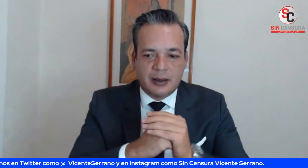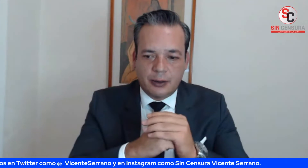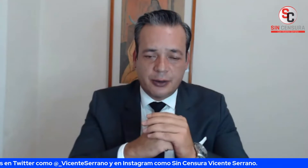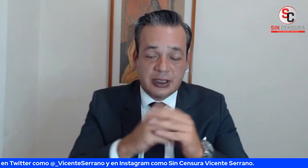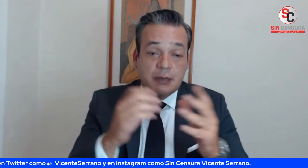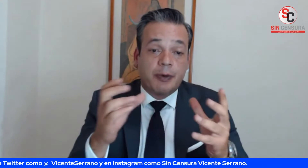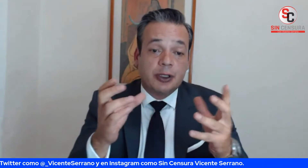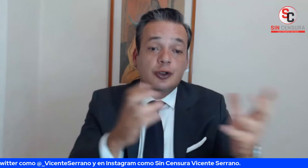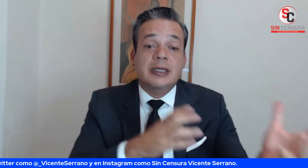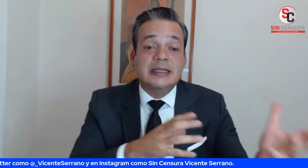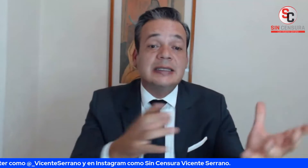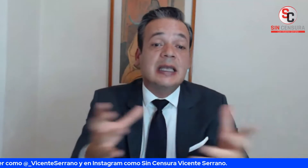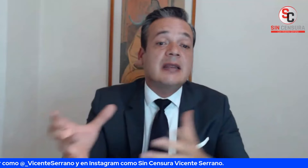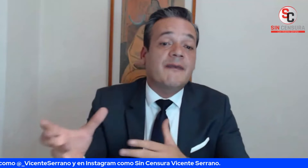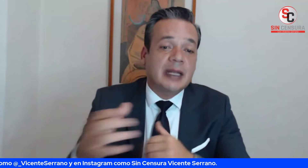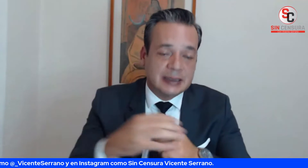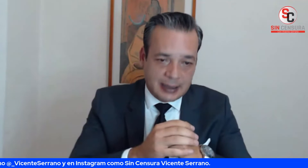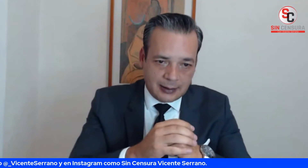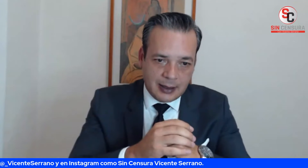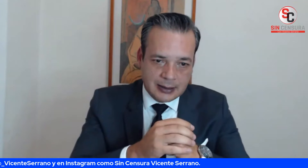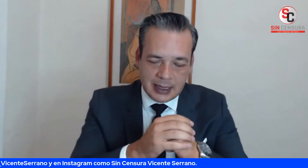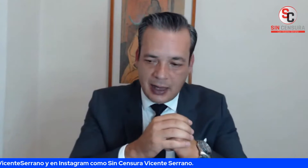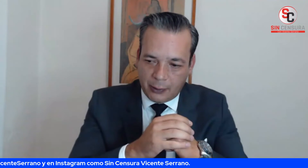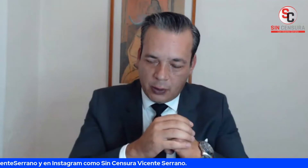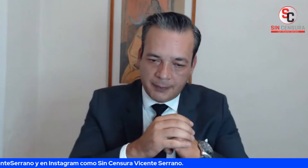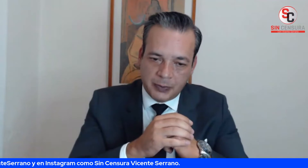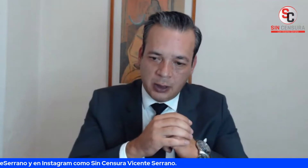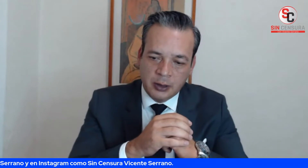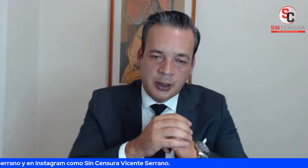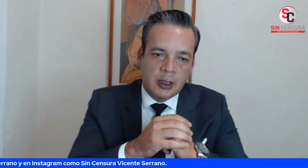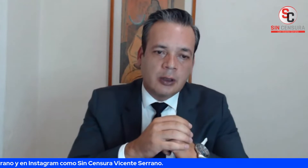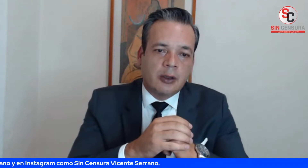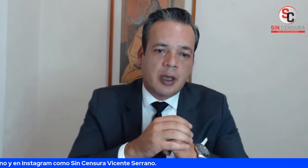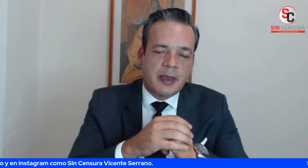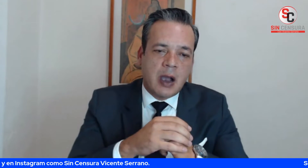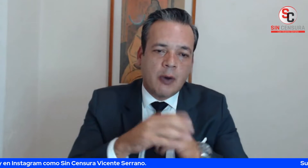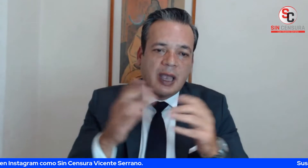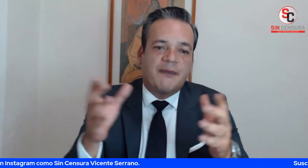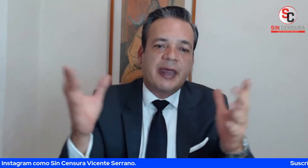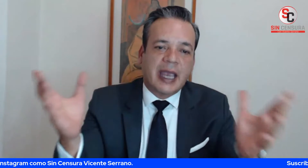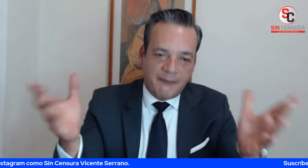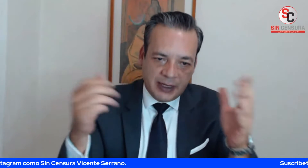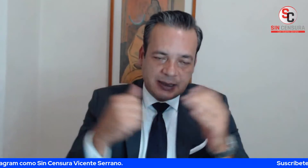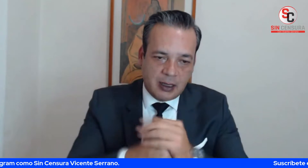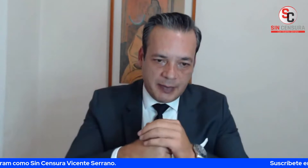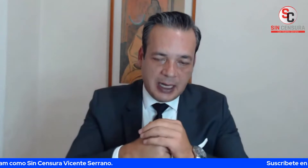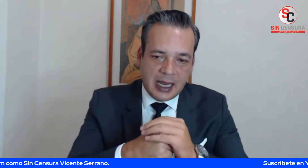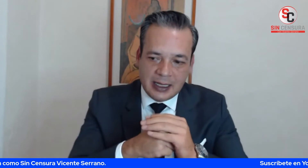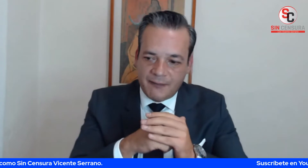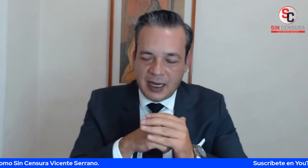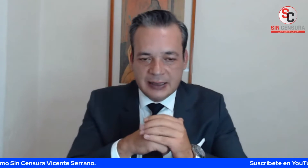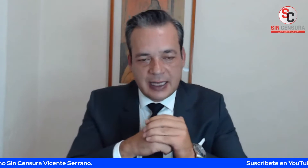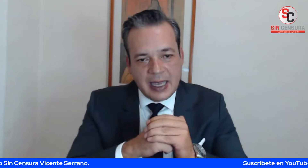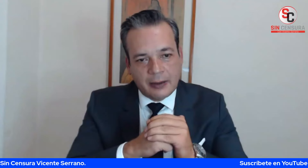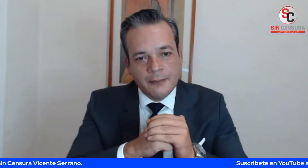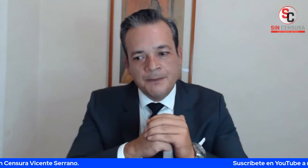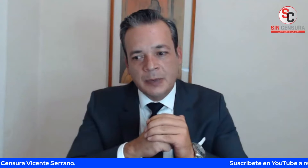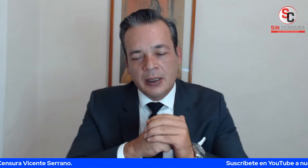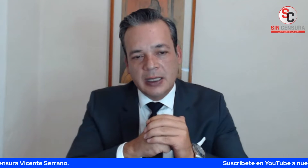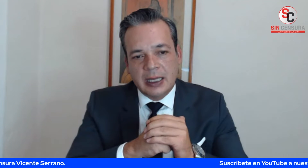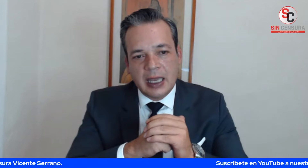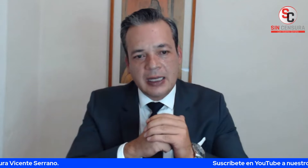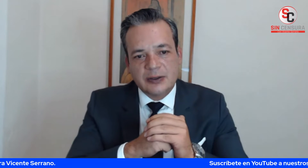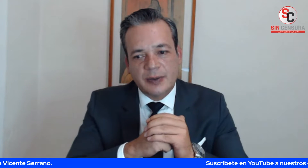diferentes territorios y por eso existen diferentes carteles de la droga, ¿no? Donde había un jefe de jefes, que era Miguel Ángel Félix